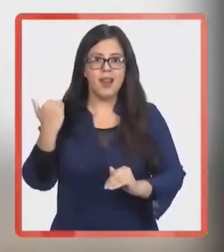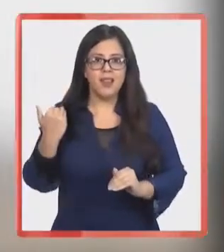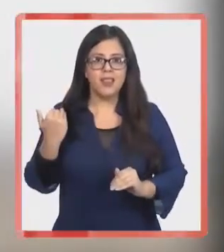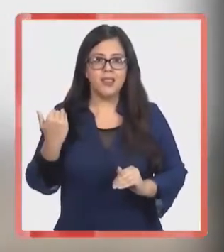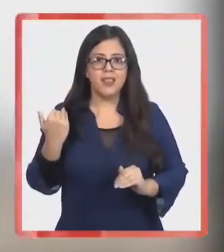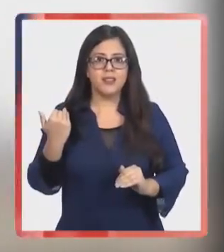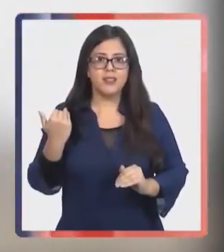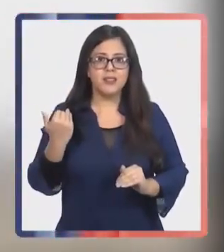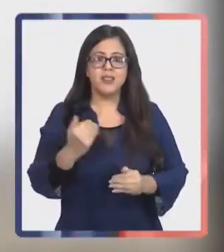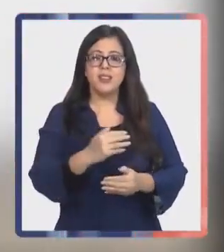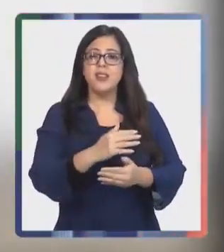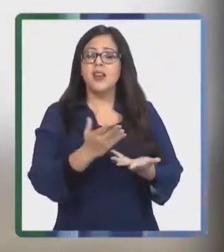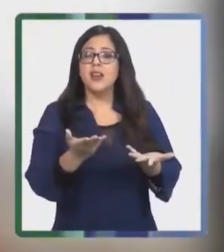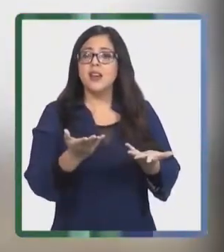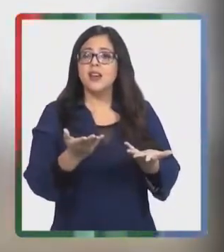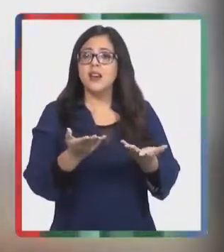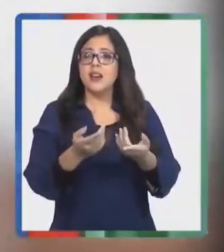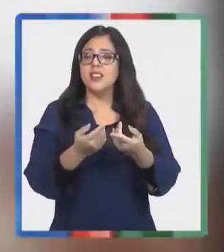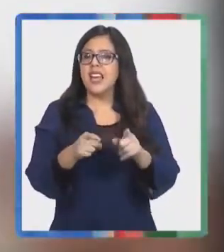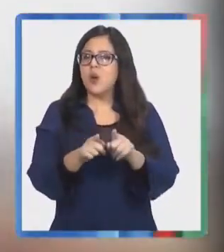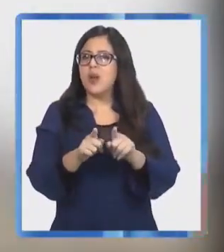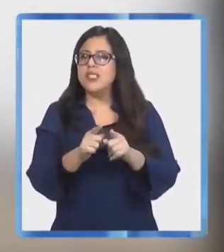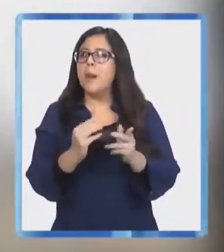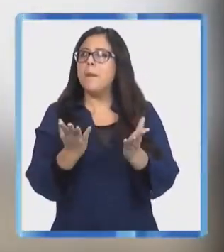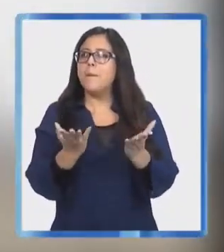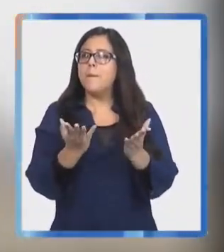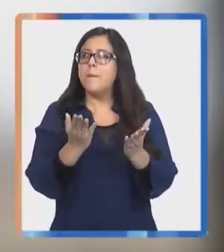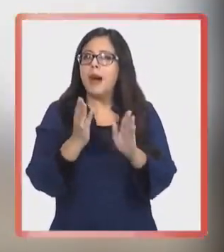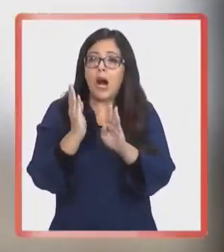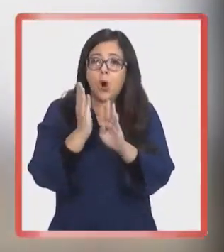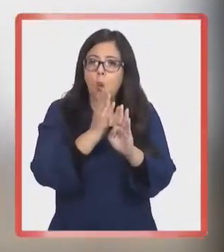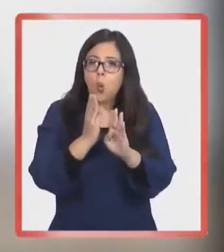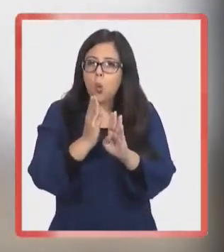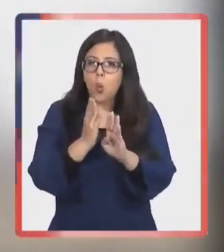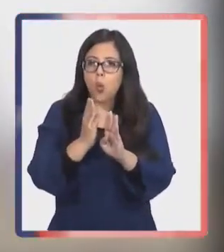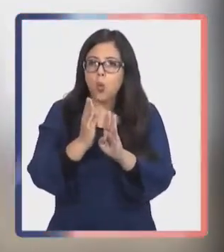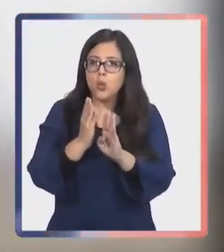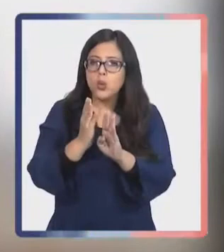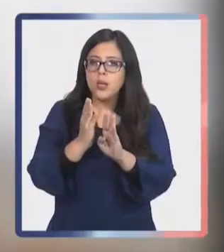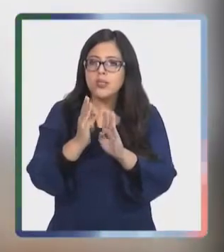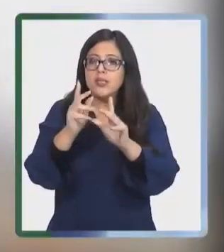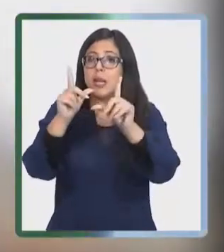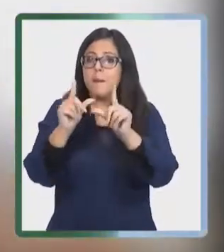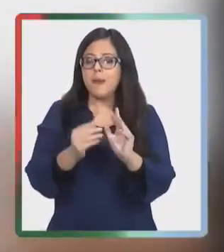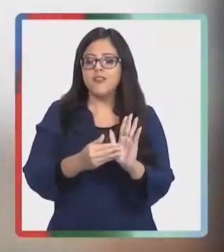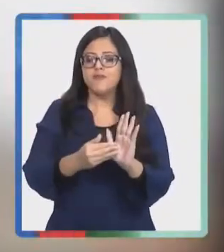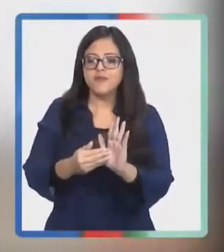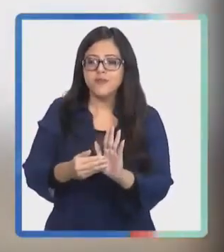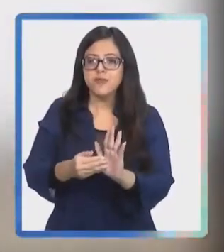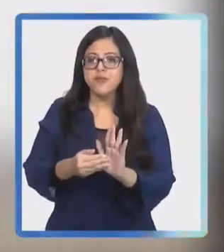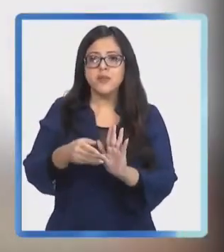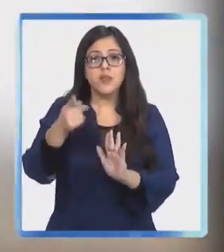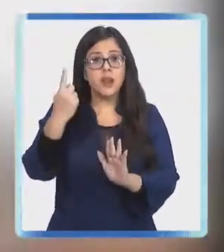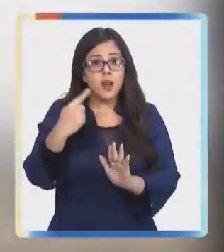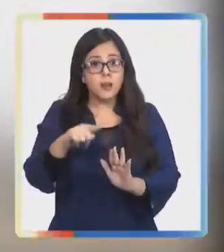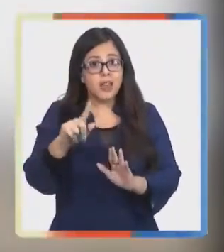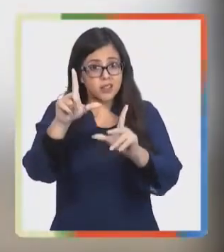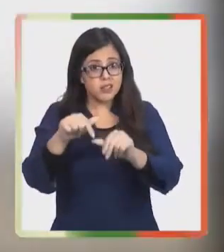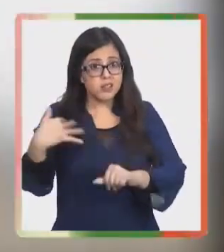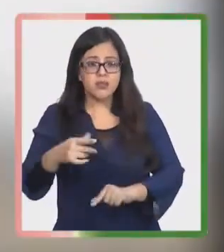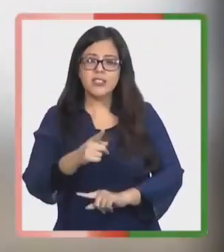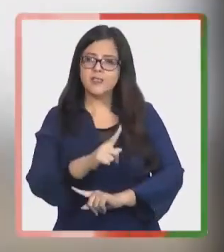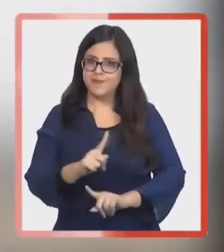que antaño. Se expresan de formas, si tú quieres, más sutiles, menos explícitas, pero no por ello